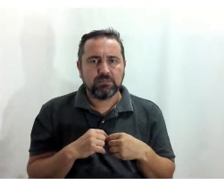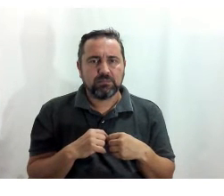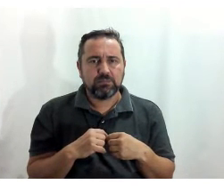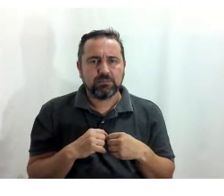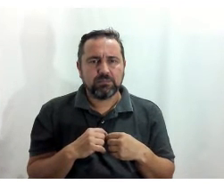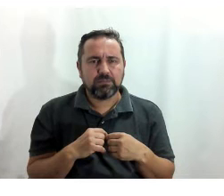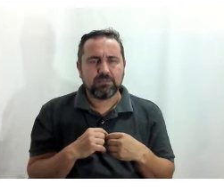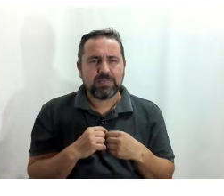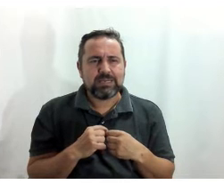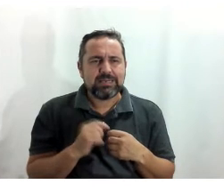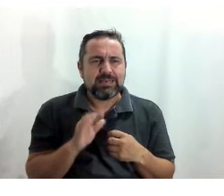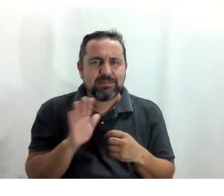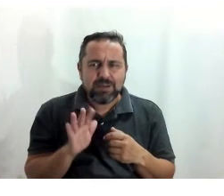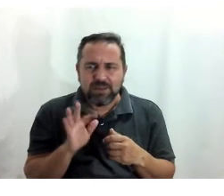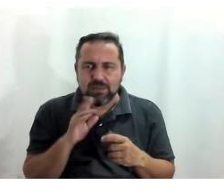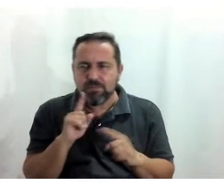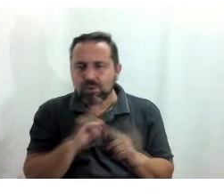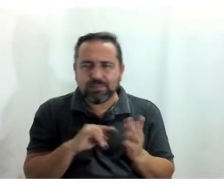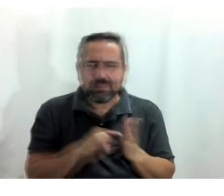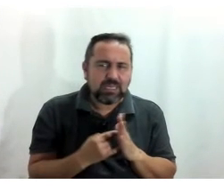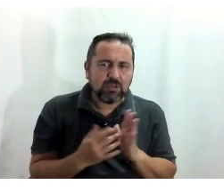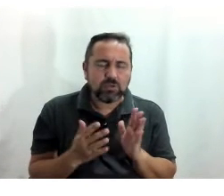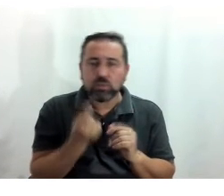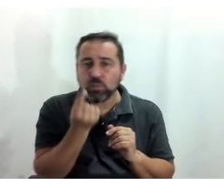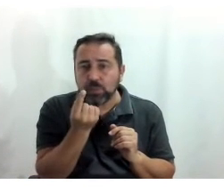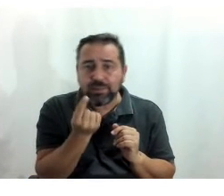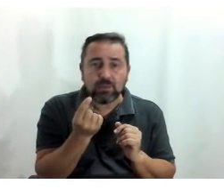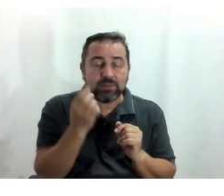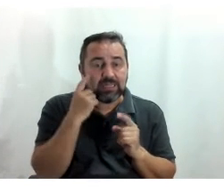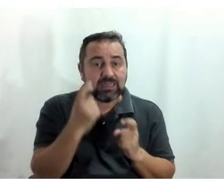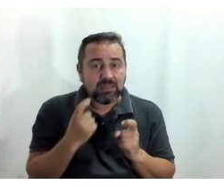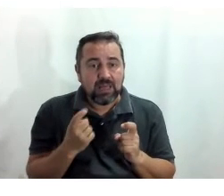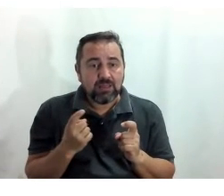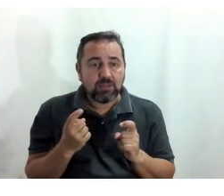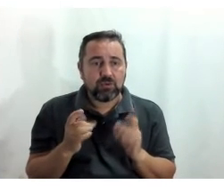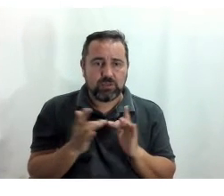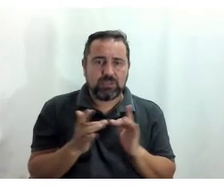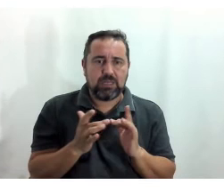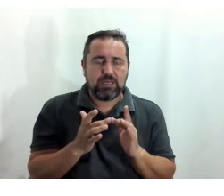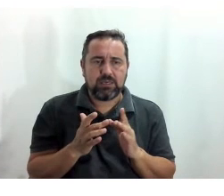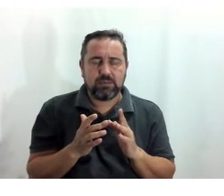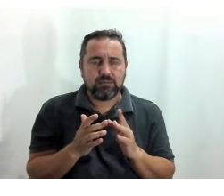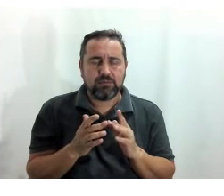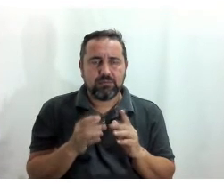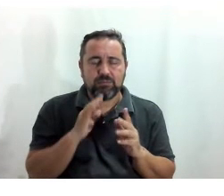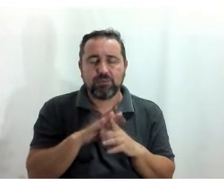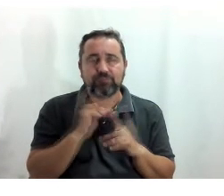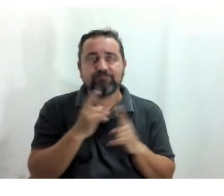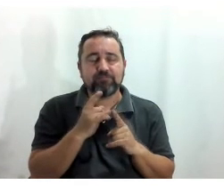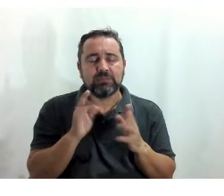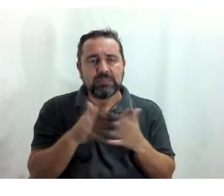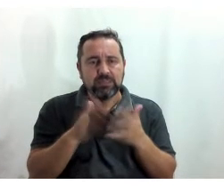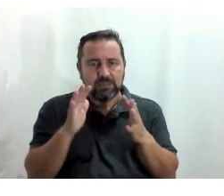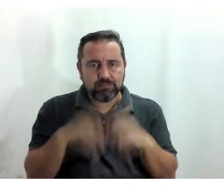Parece que tiene problemas técnicos. Un momento que está intentando conectar. Se le ha caído la red.